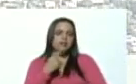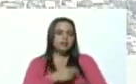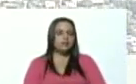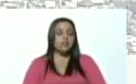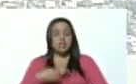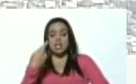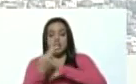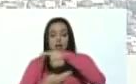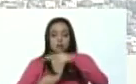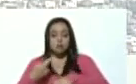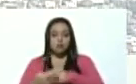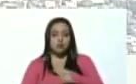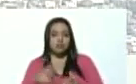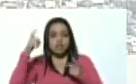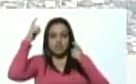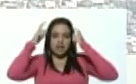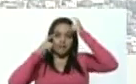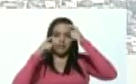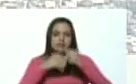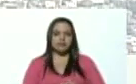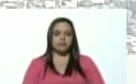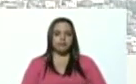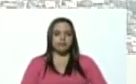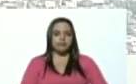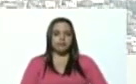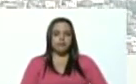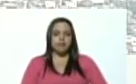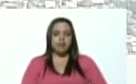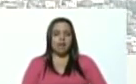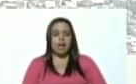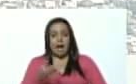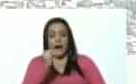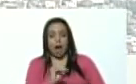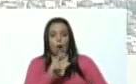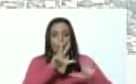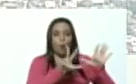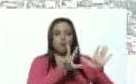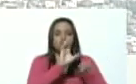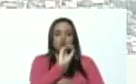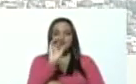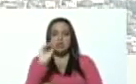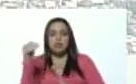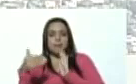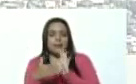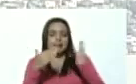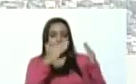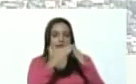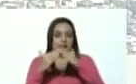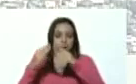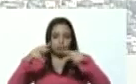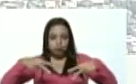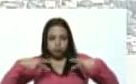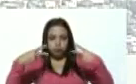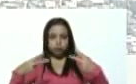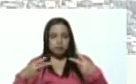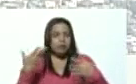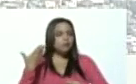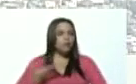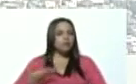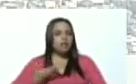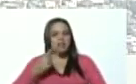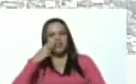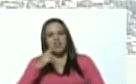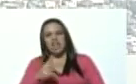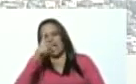la revolución de Chávez. Más de 800.000 viviendas. Es muy importante, bueno, ver la